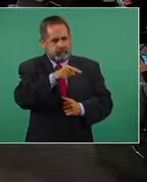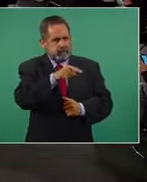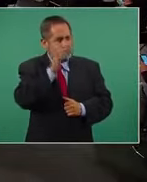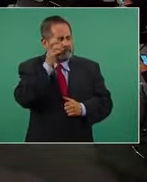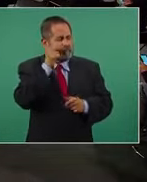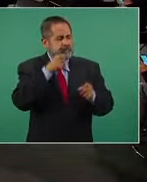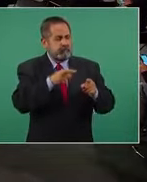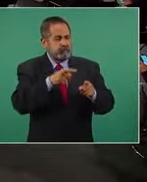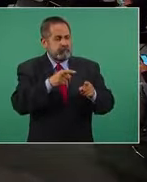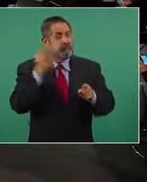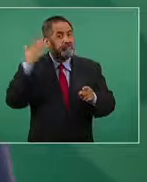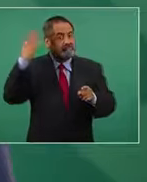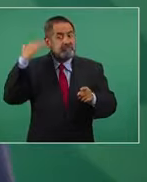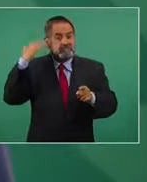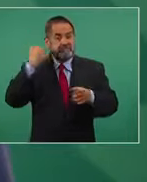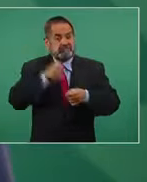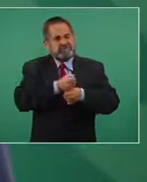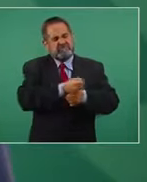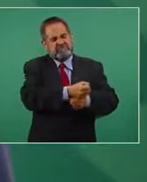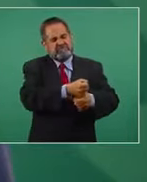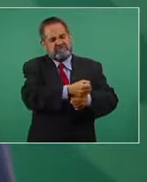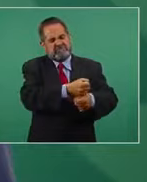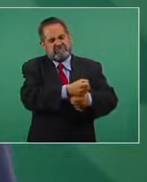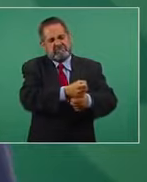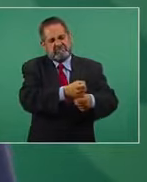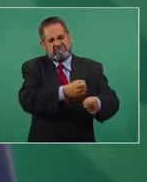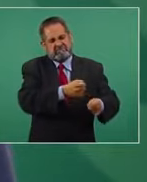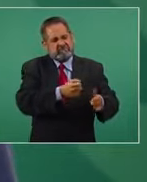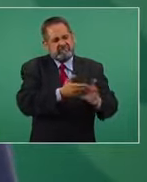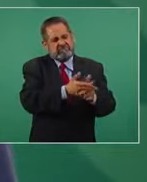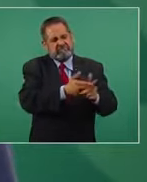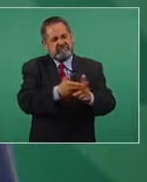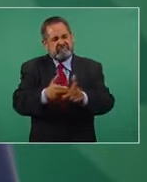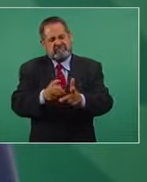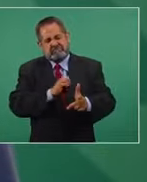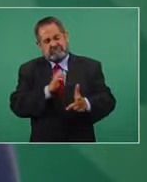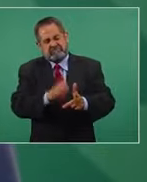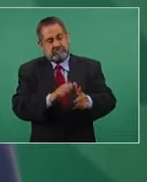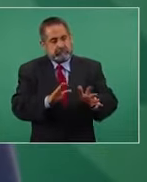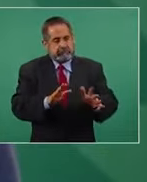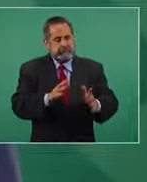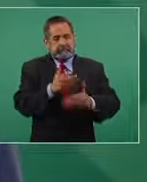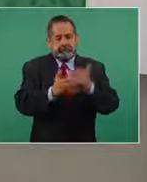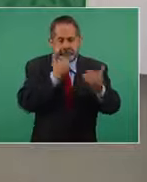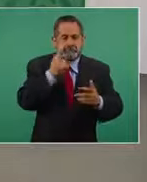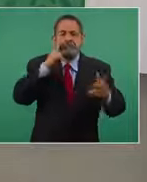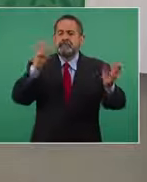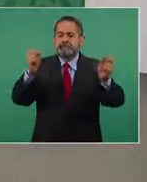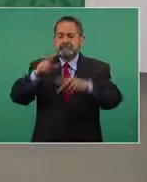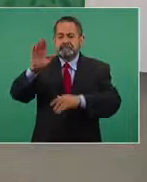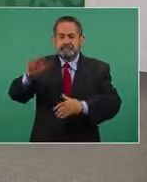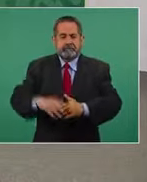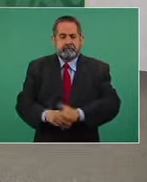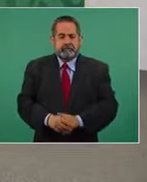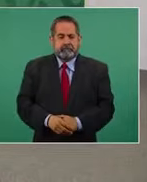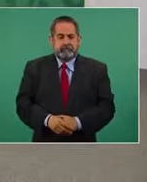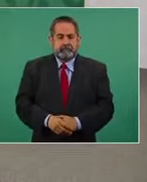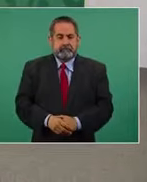víctima de la represión por racismo. Bueno, nos vemos.